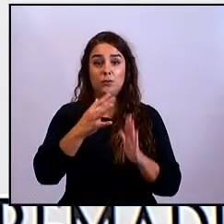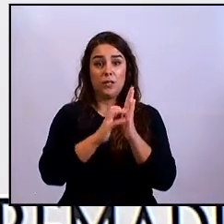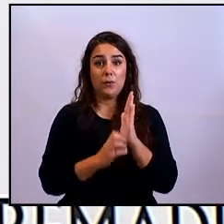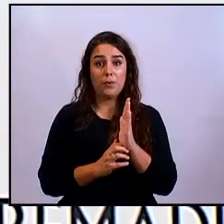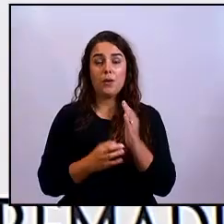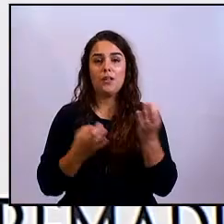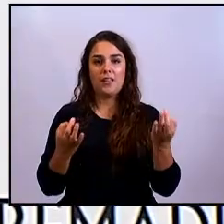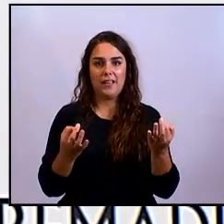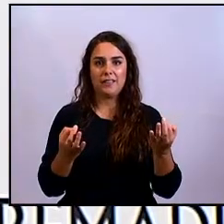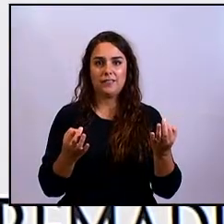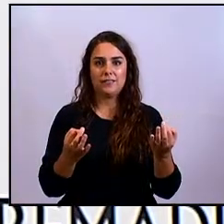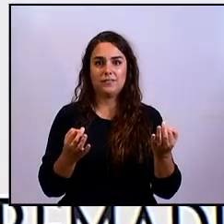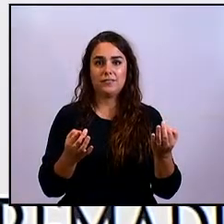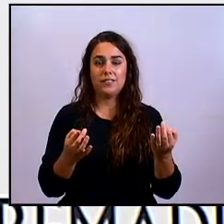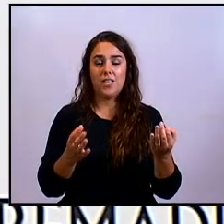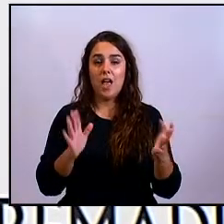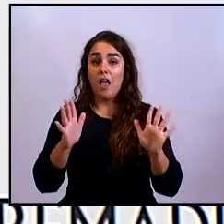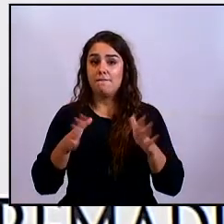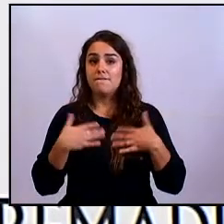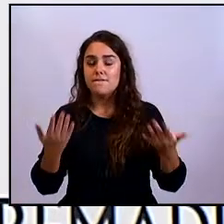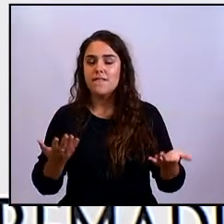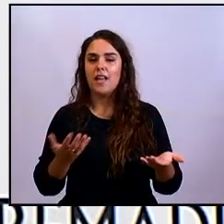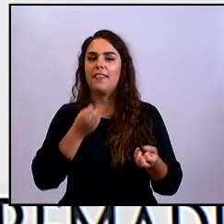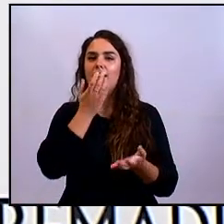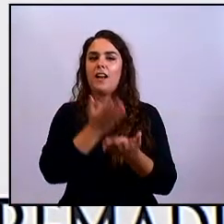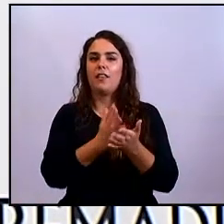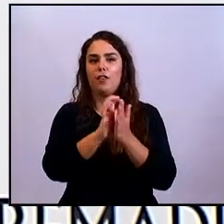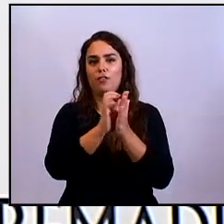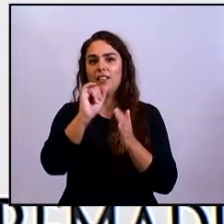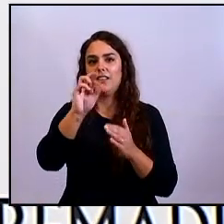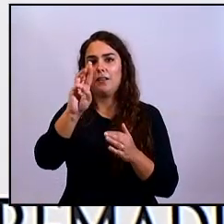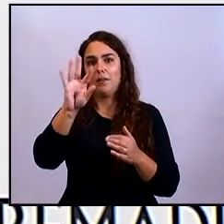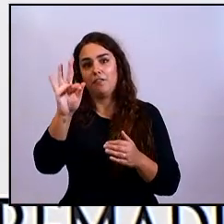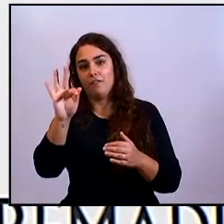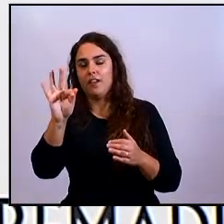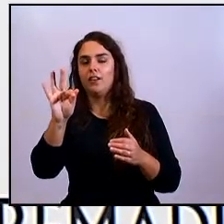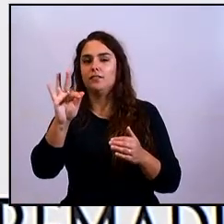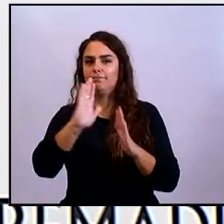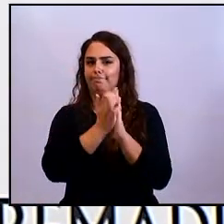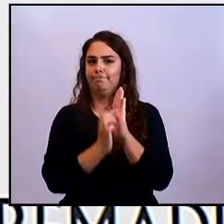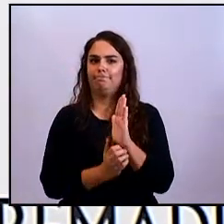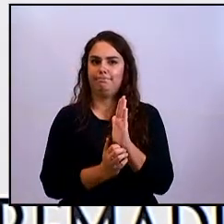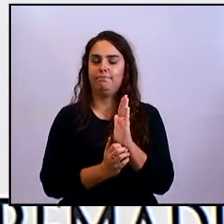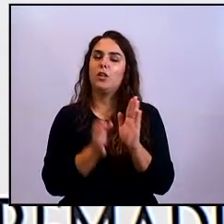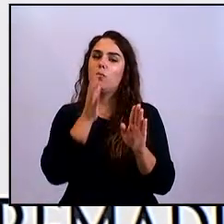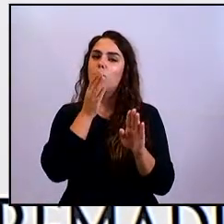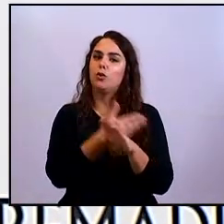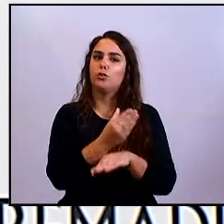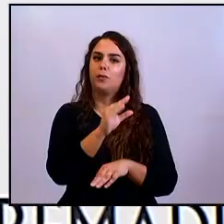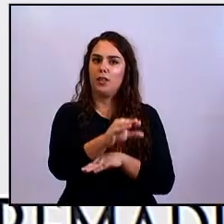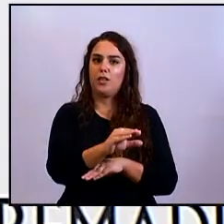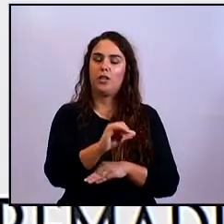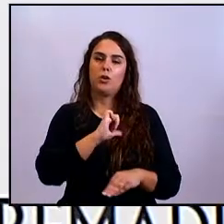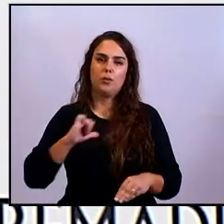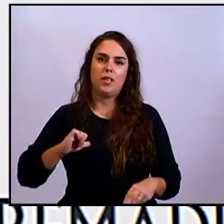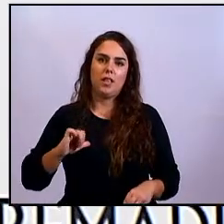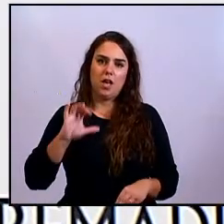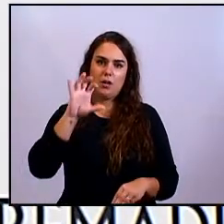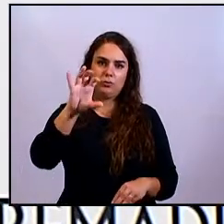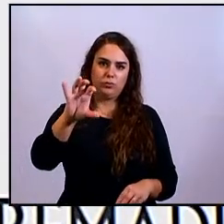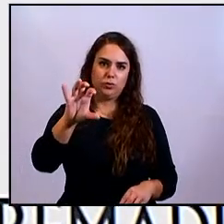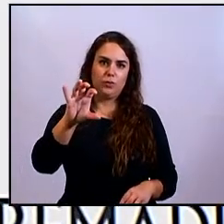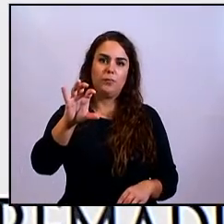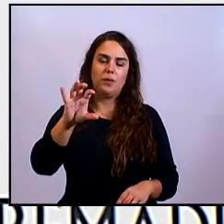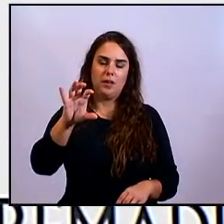hace es anular el impacto en la declaración del IRPF de las ayudas o subvenciones otorgadas por nuestra comunidad autónoma a